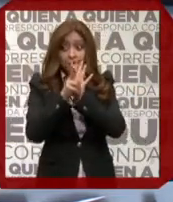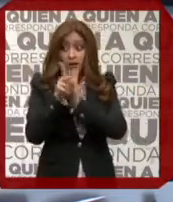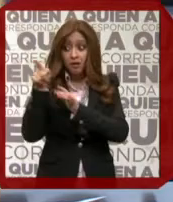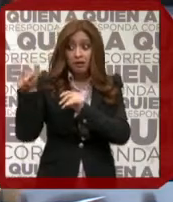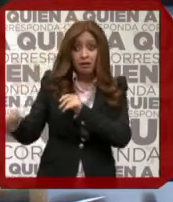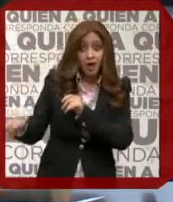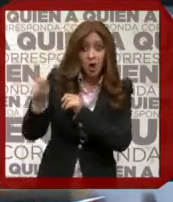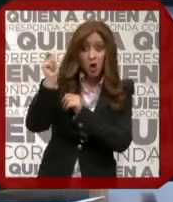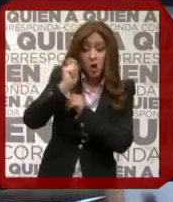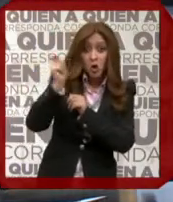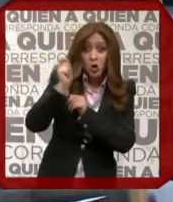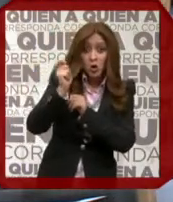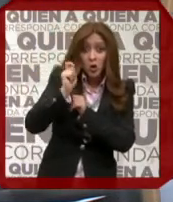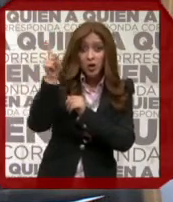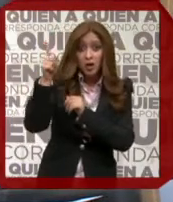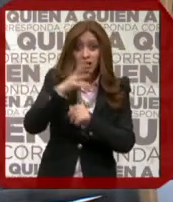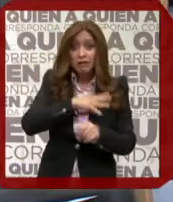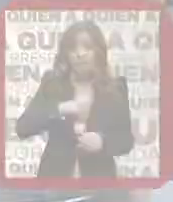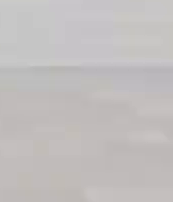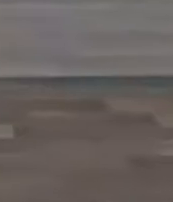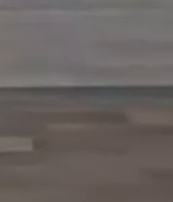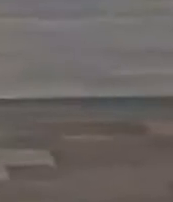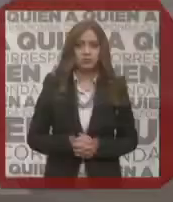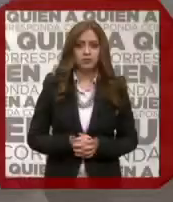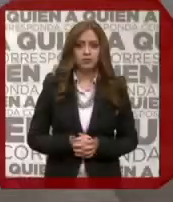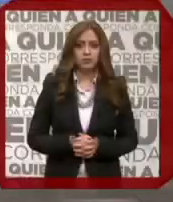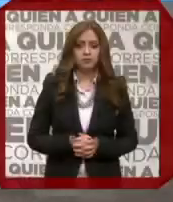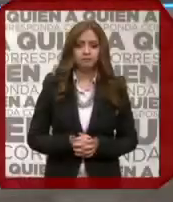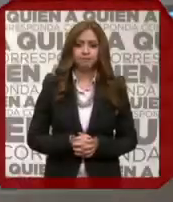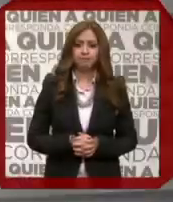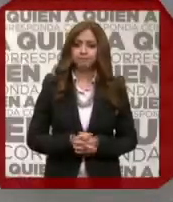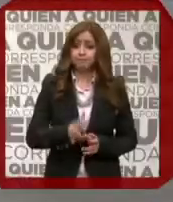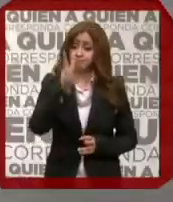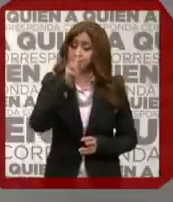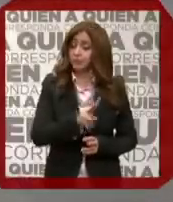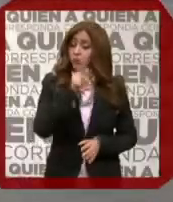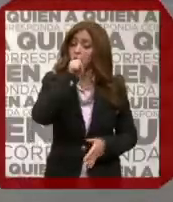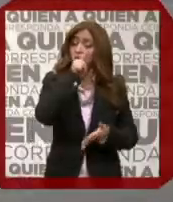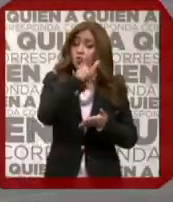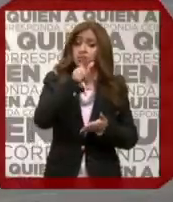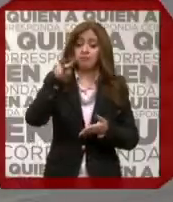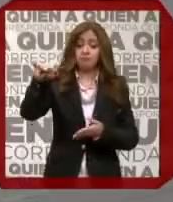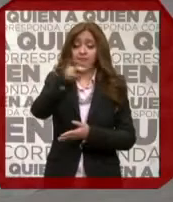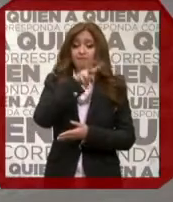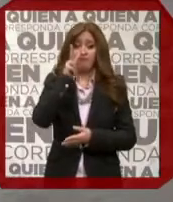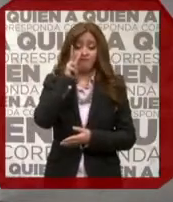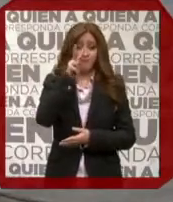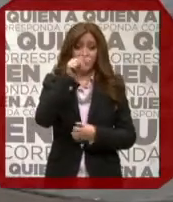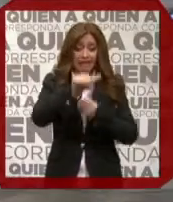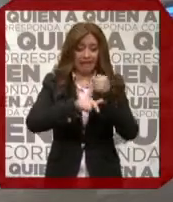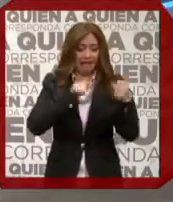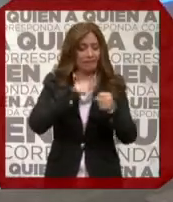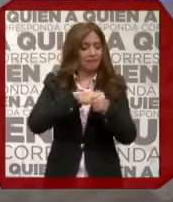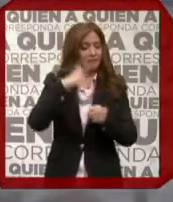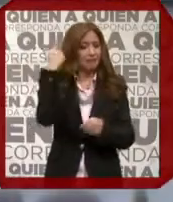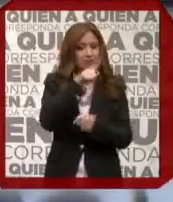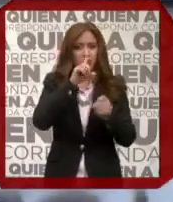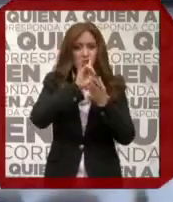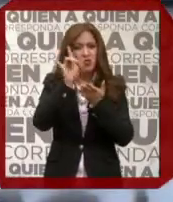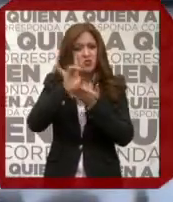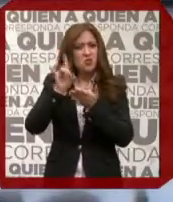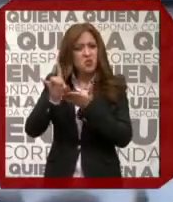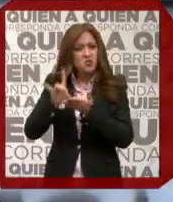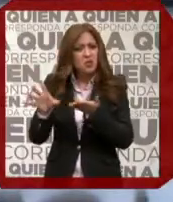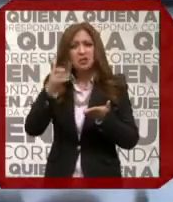hija Así es como trata los seres vivos eh Qué bárbaro se calentó la red con esto claro cómo no a ver este mucha gente dice